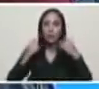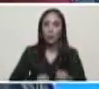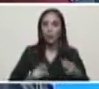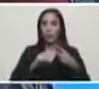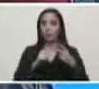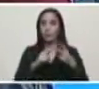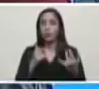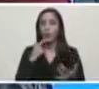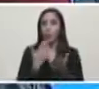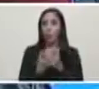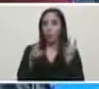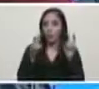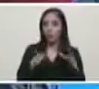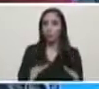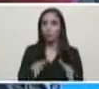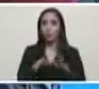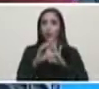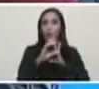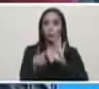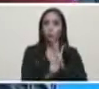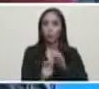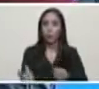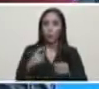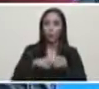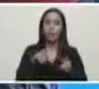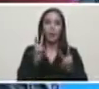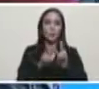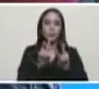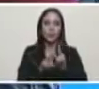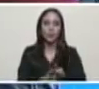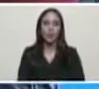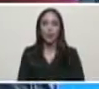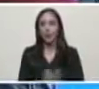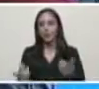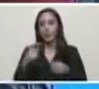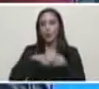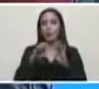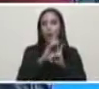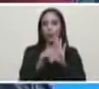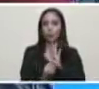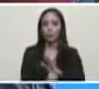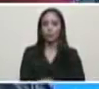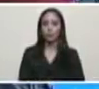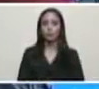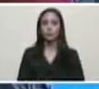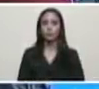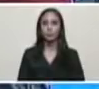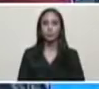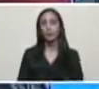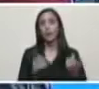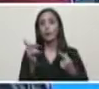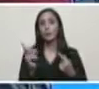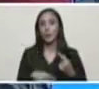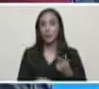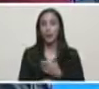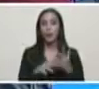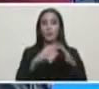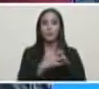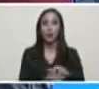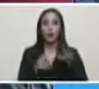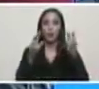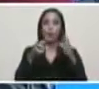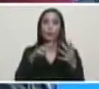nueva propuesta de constitucionalizar la gran misión vivienda Venezuela y la gran misión barrio nuevo barrio